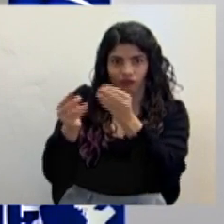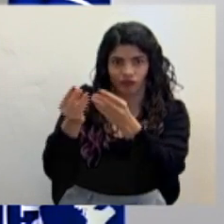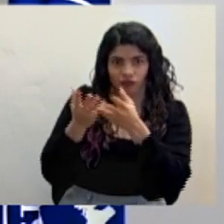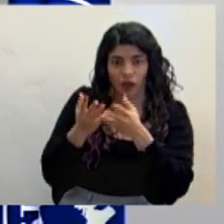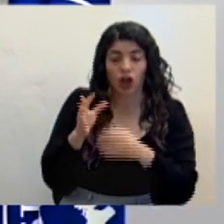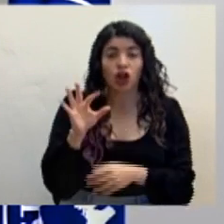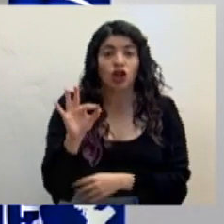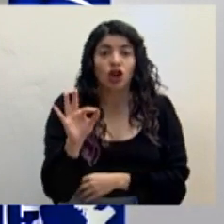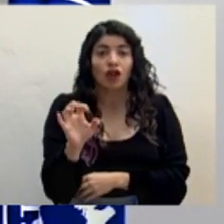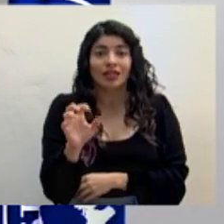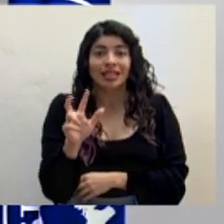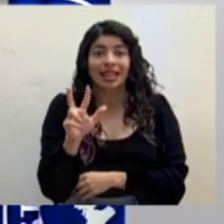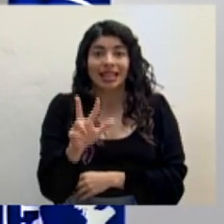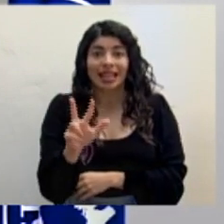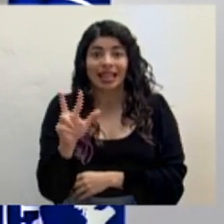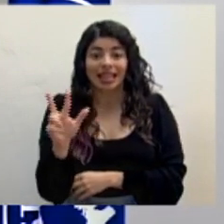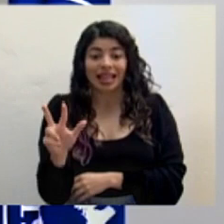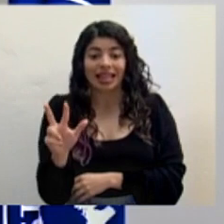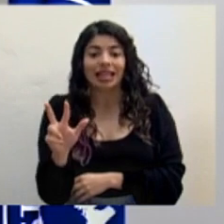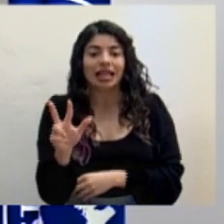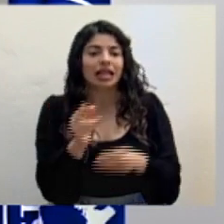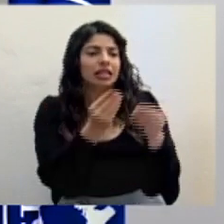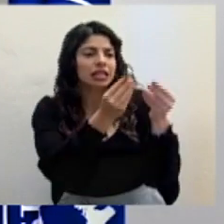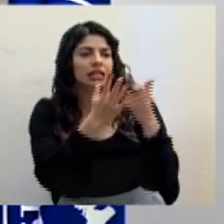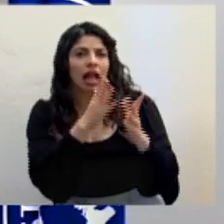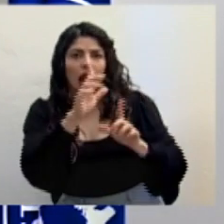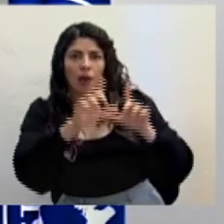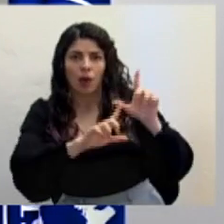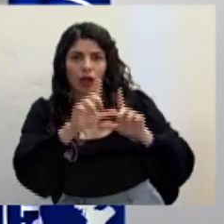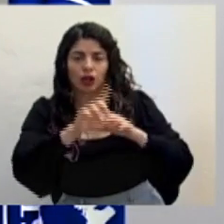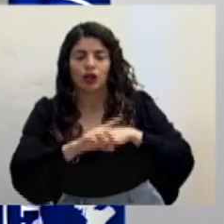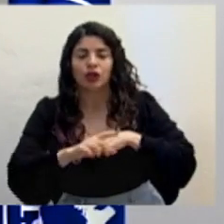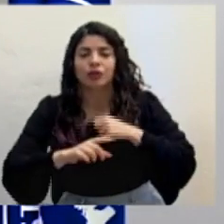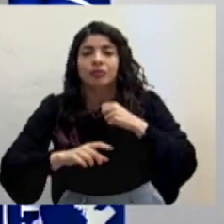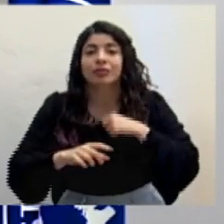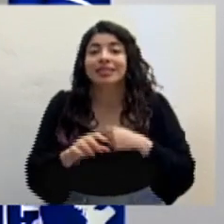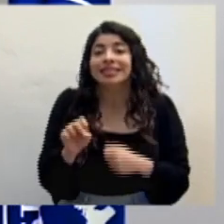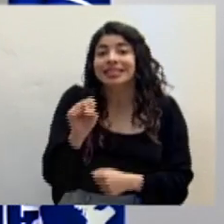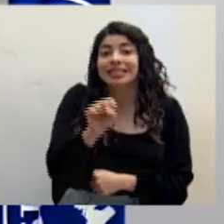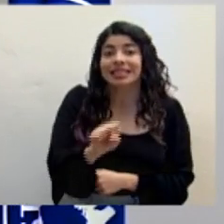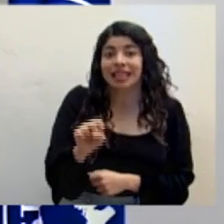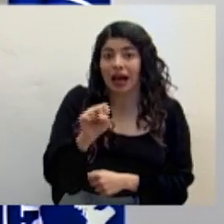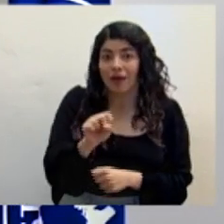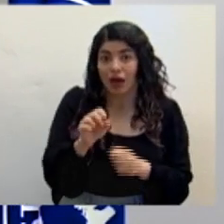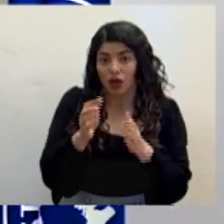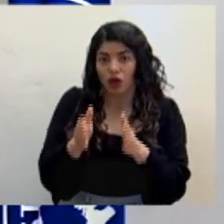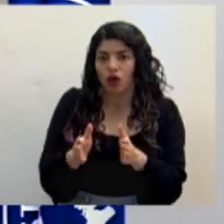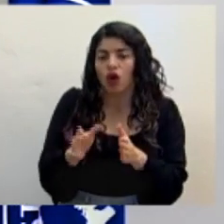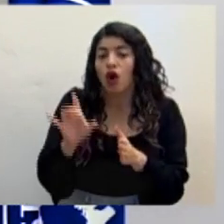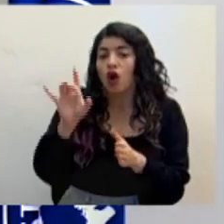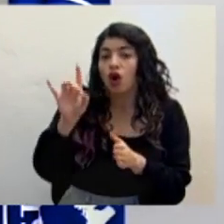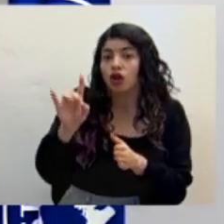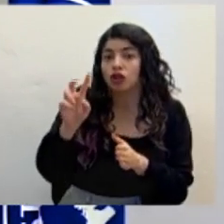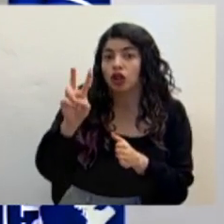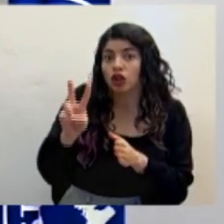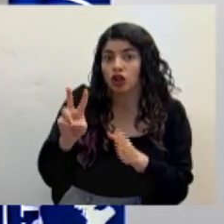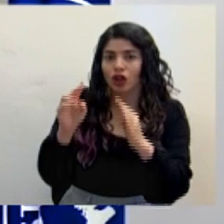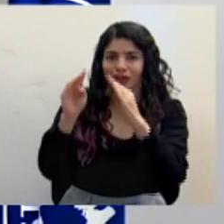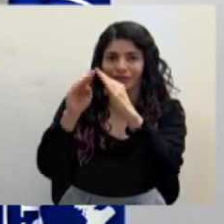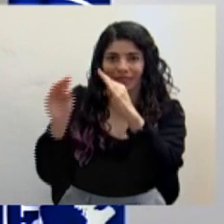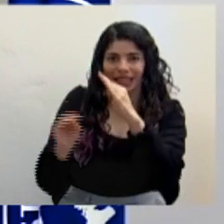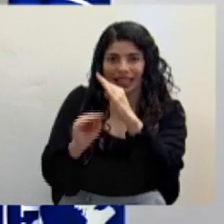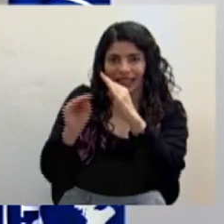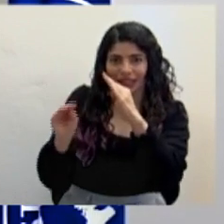y 933 son por laboratorio. El sábado, 82 son por